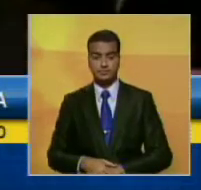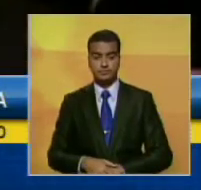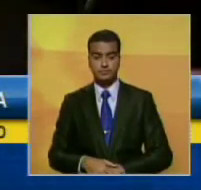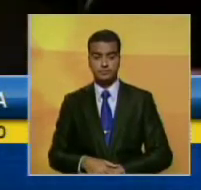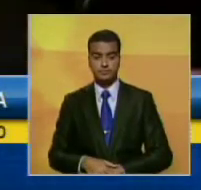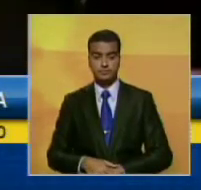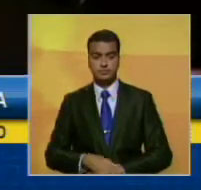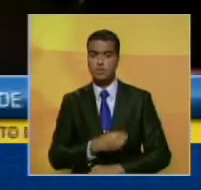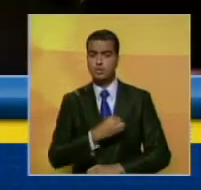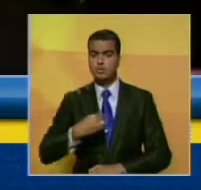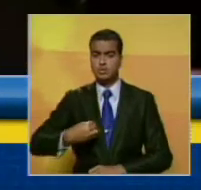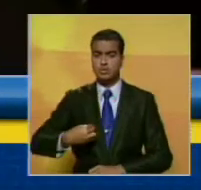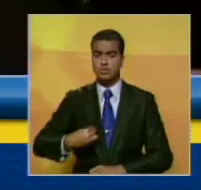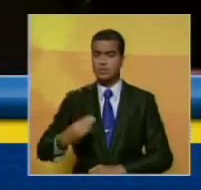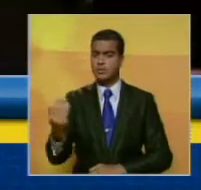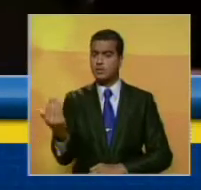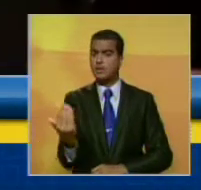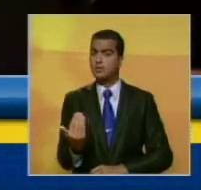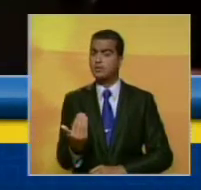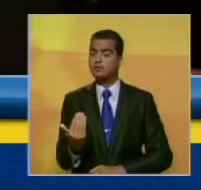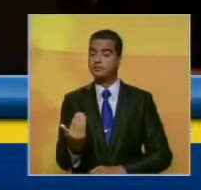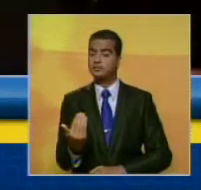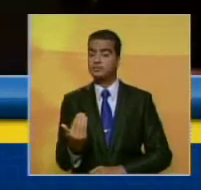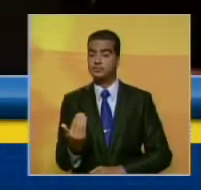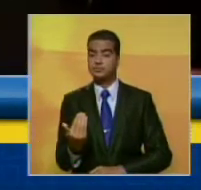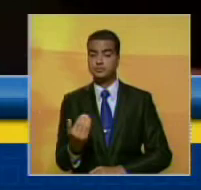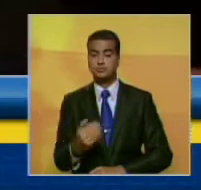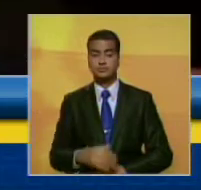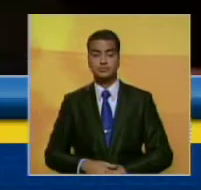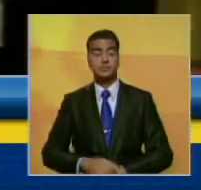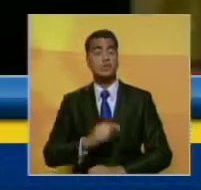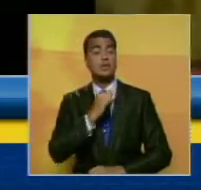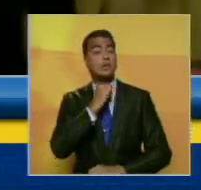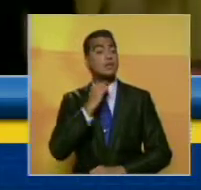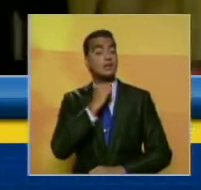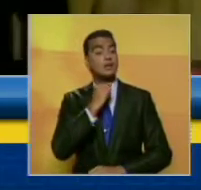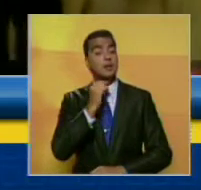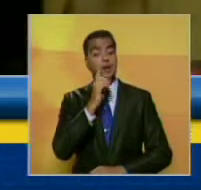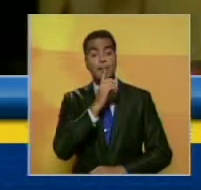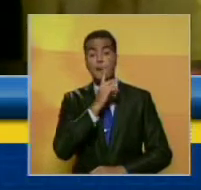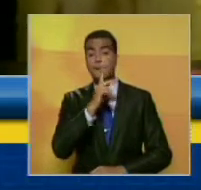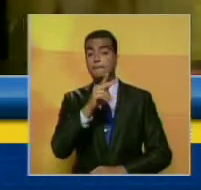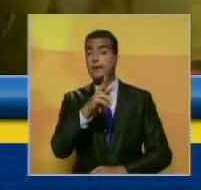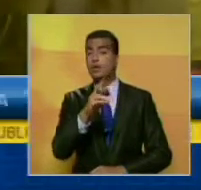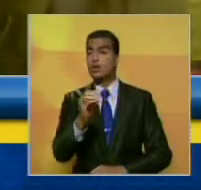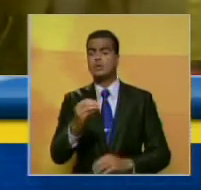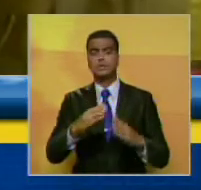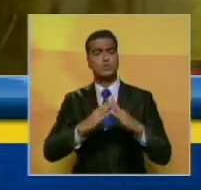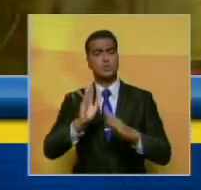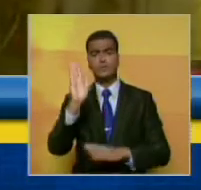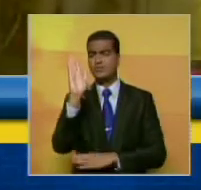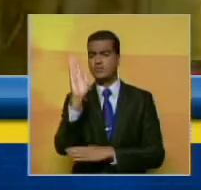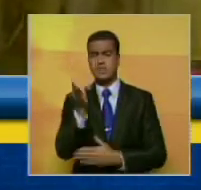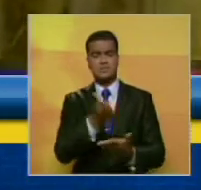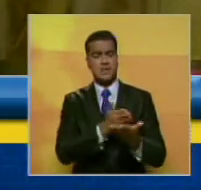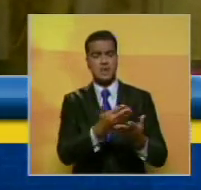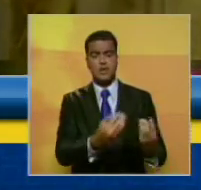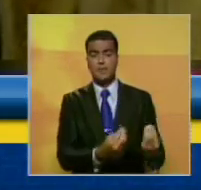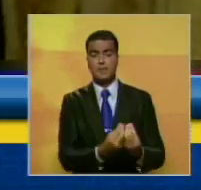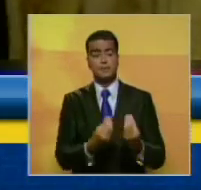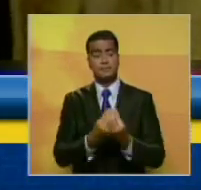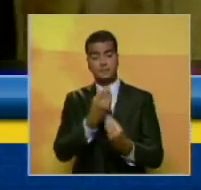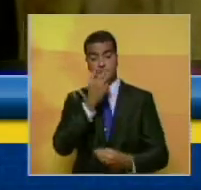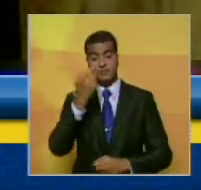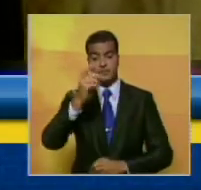Hemos recibido del cardenal Parolin todo el compromiso de seguir acompañando al pueblo